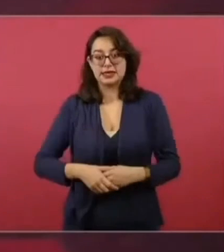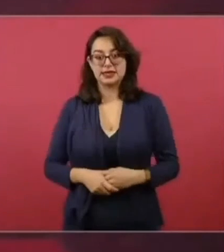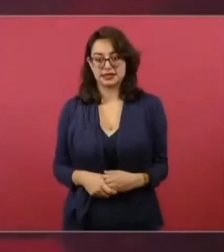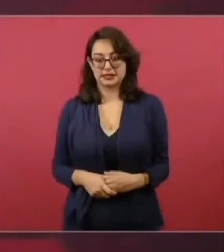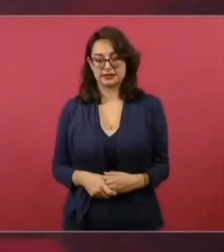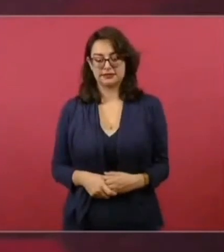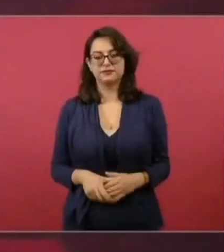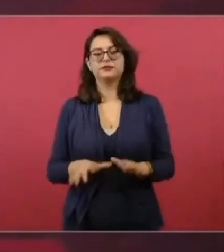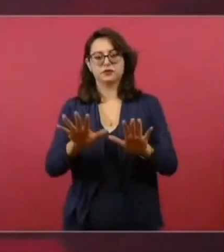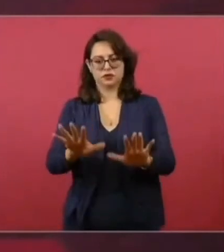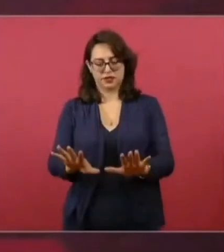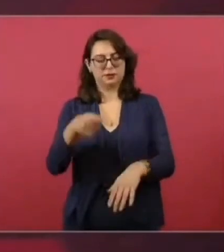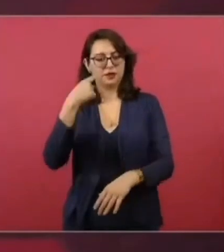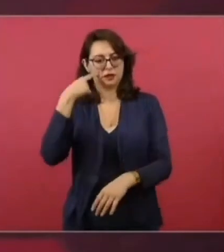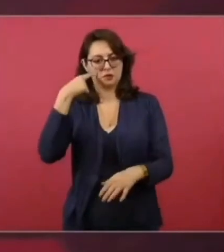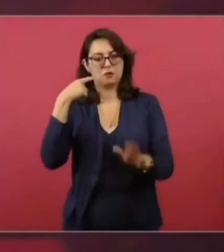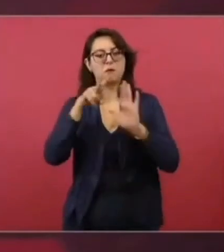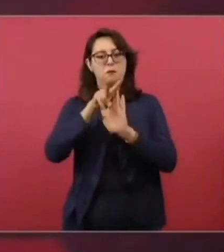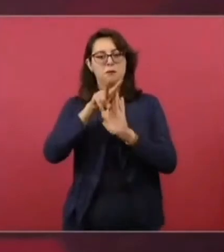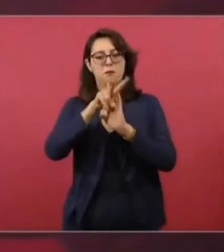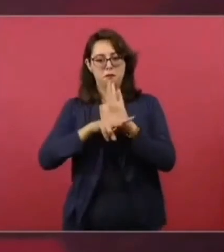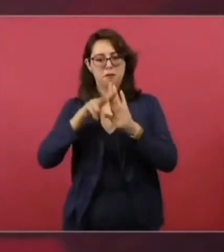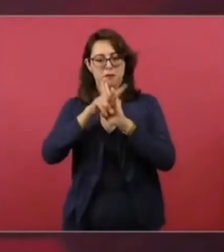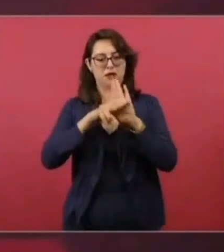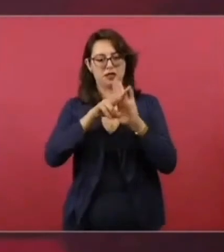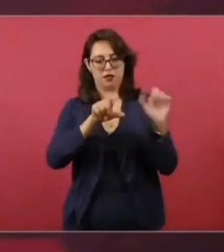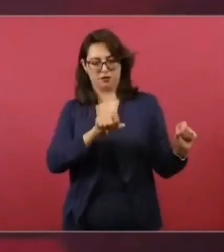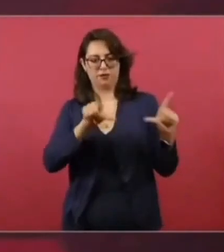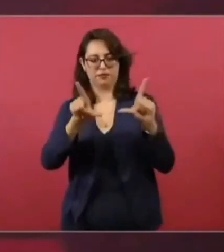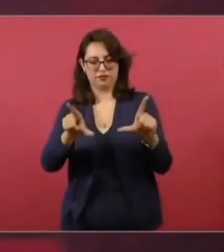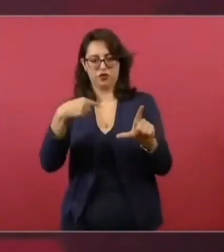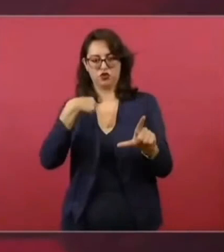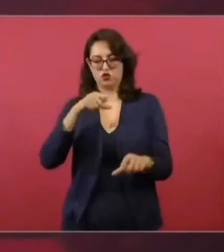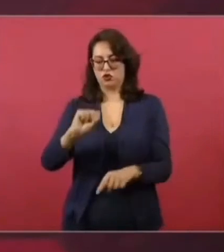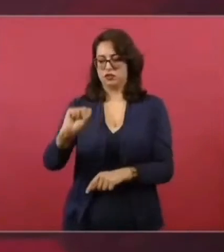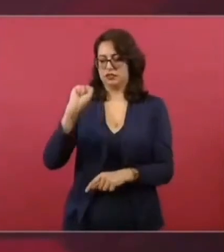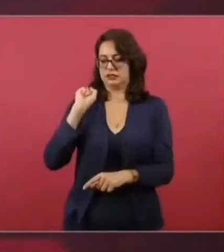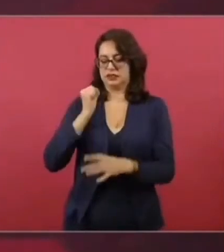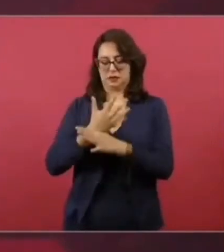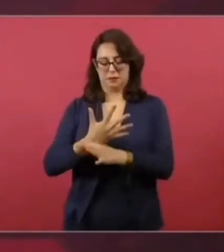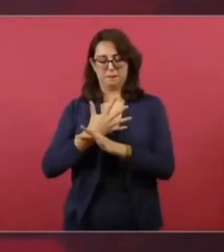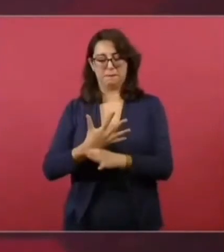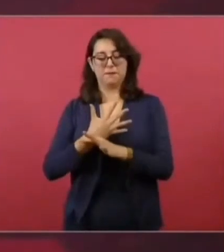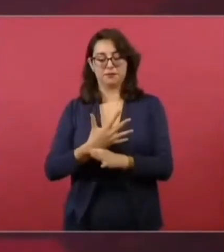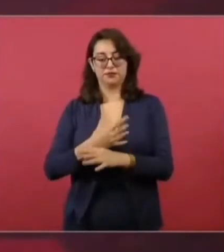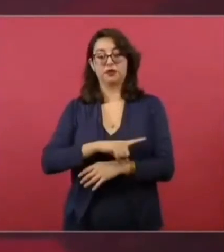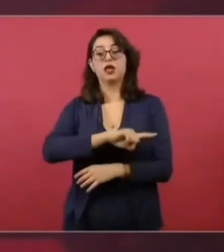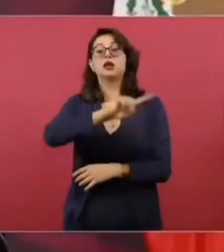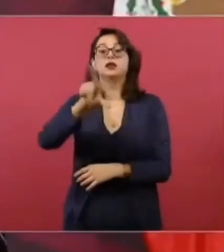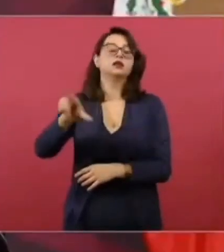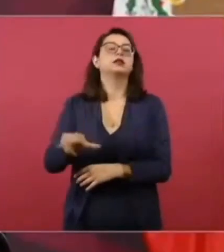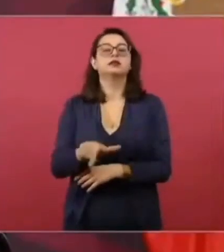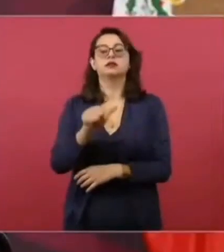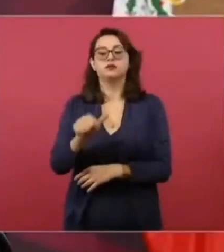escuchamos lo que dije y luego les doy a conocer quién es? Desde luego